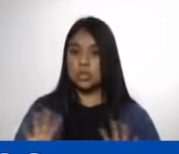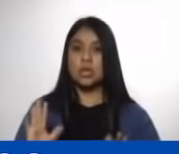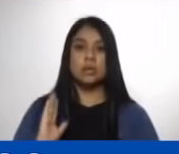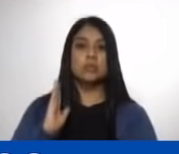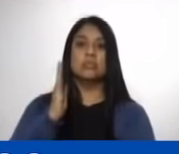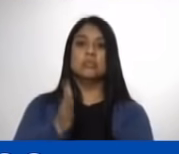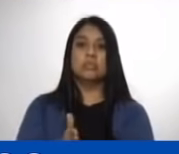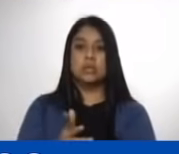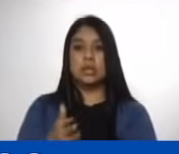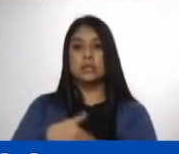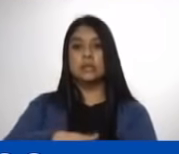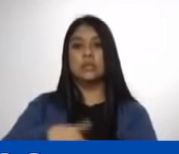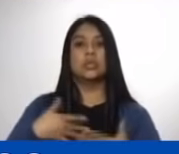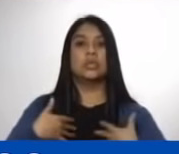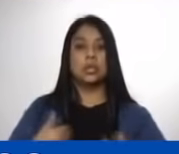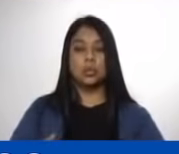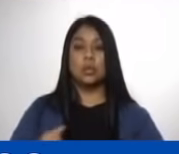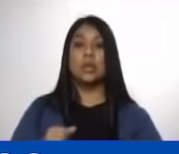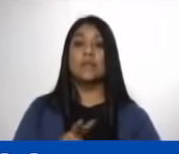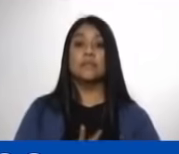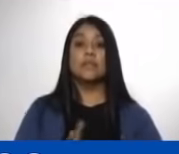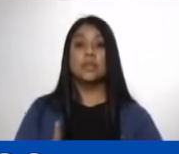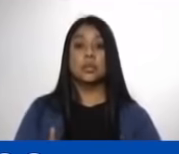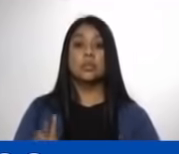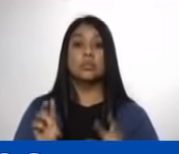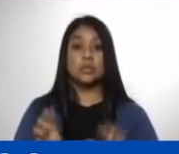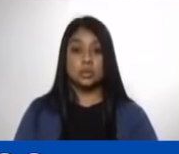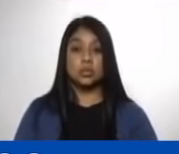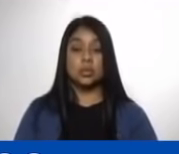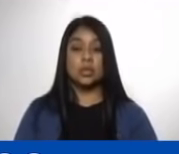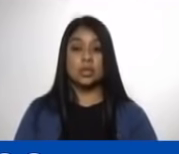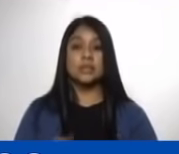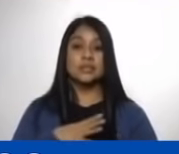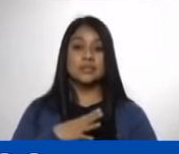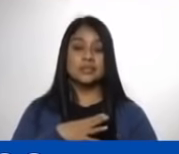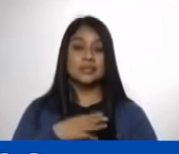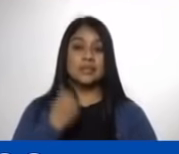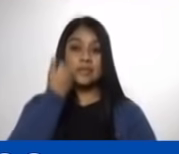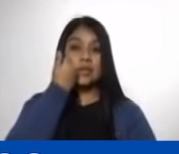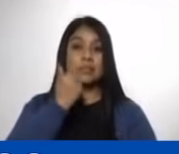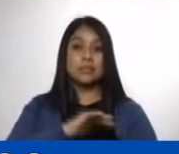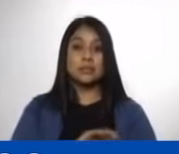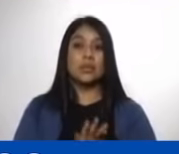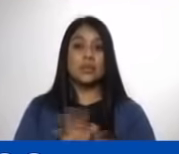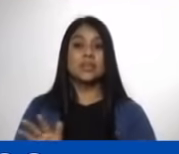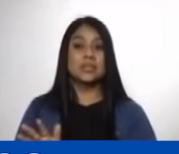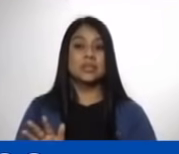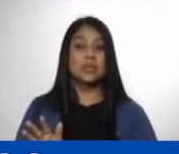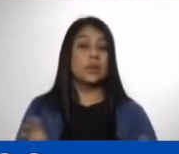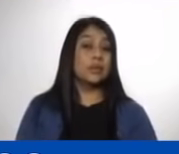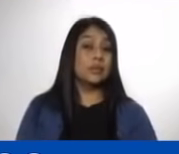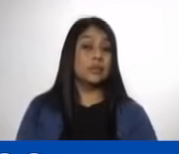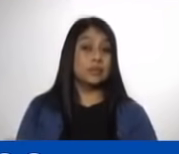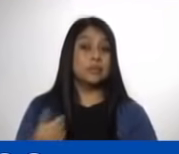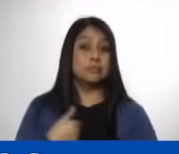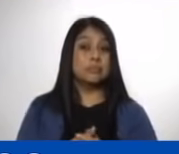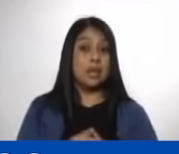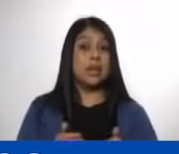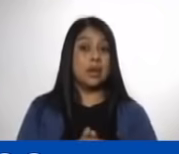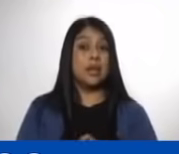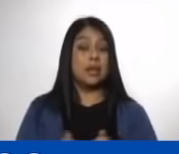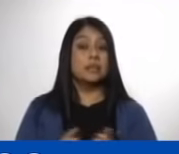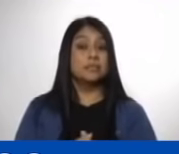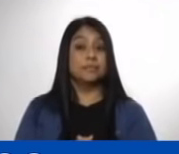atención de salud y 21 personas hondureñas resultaron positivas de COVID-19. Nos preocupa de